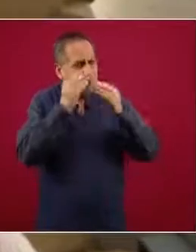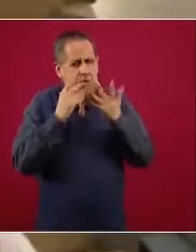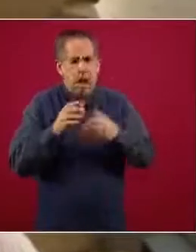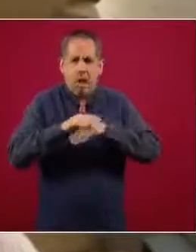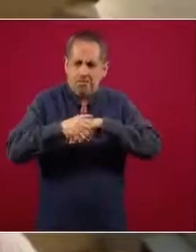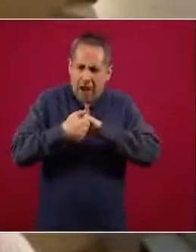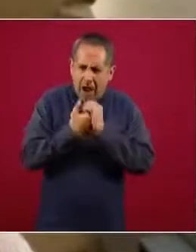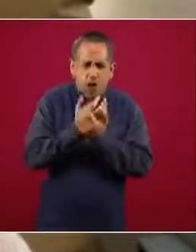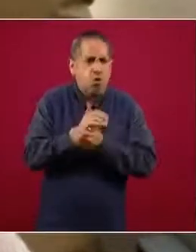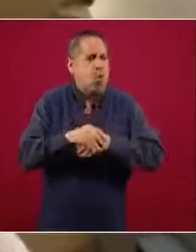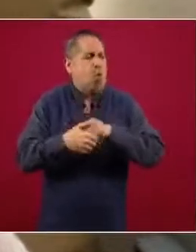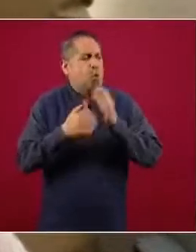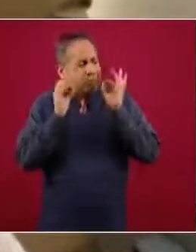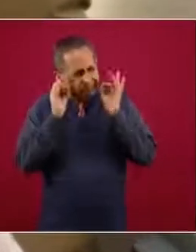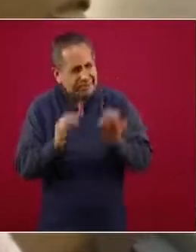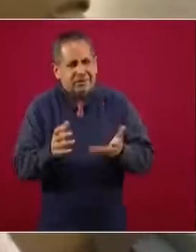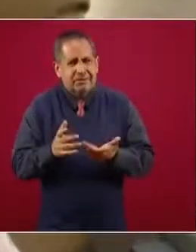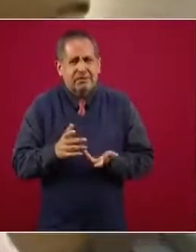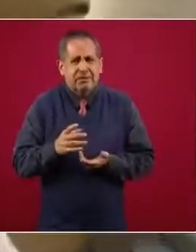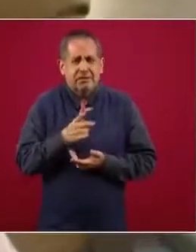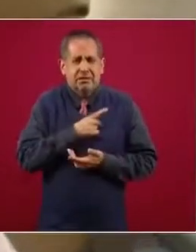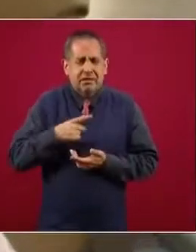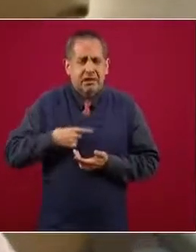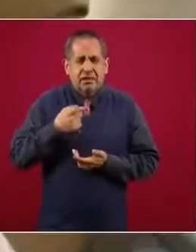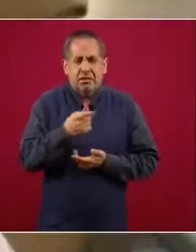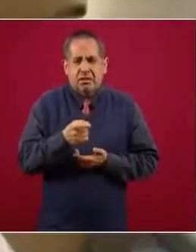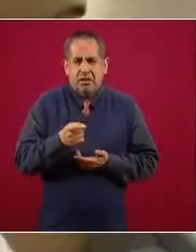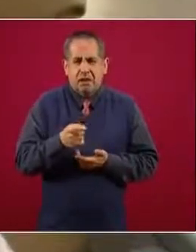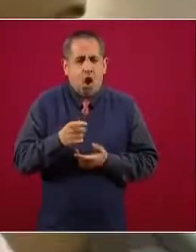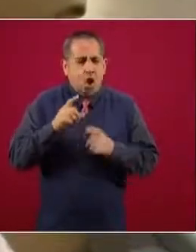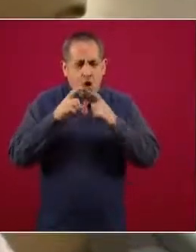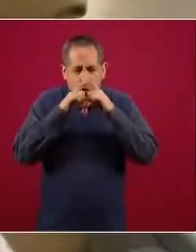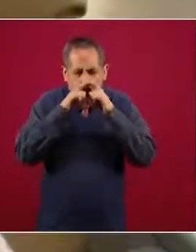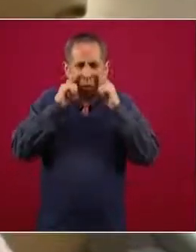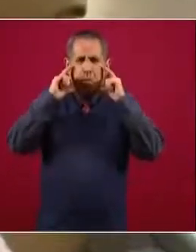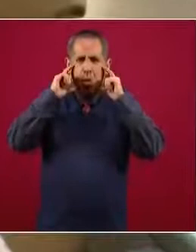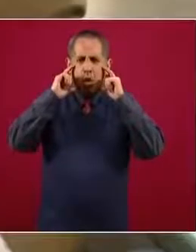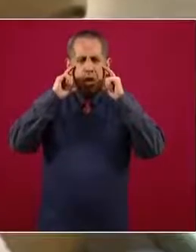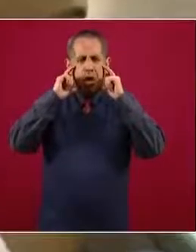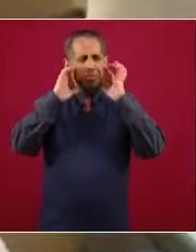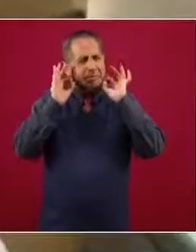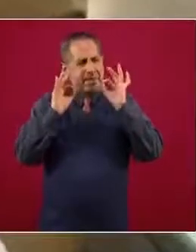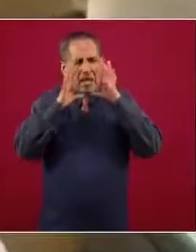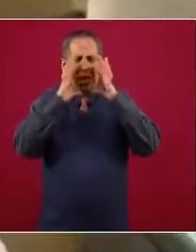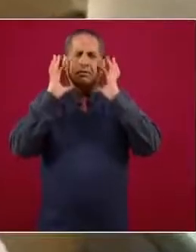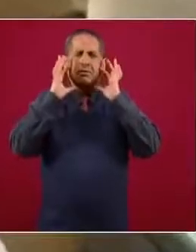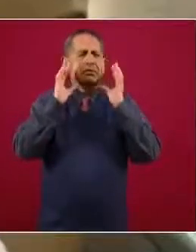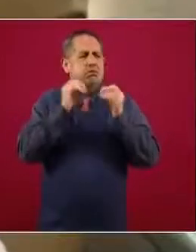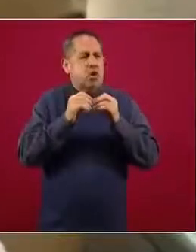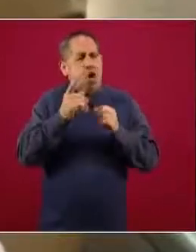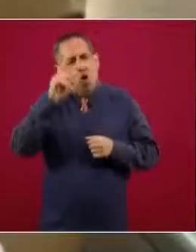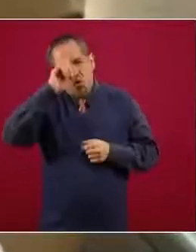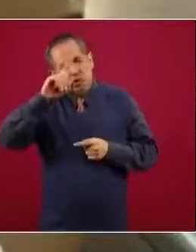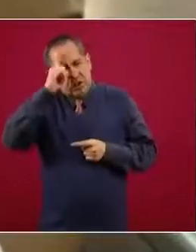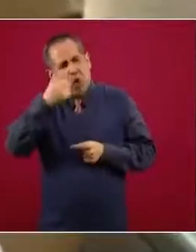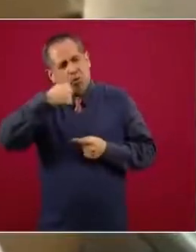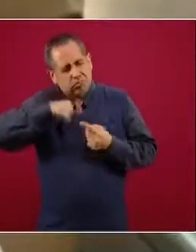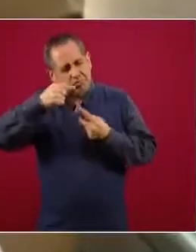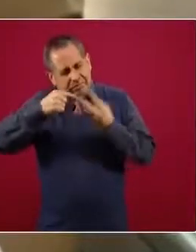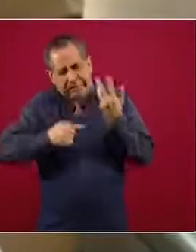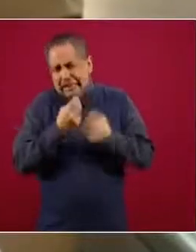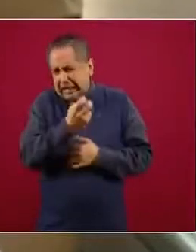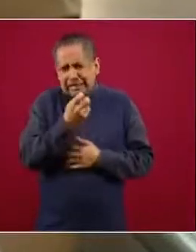lavado de manos, el estar del cubrebocas y todas las recomendaciones que nos han dado.